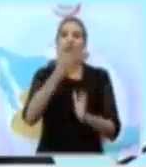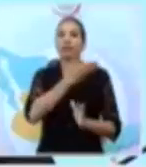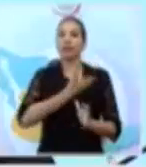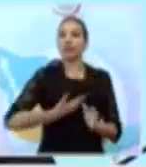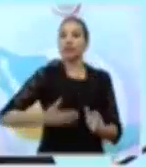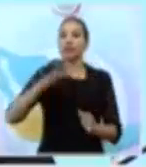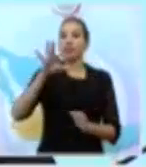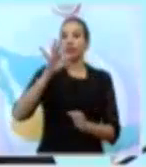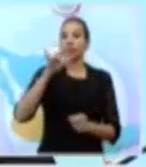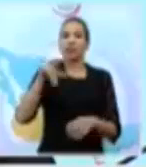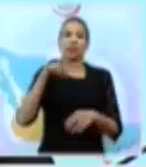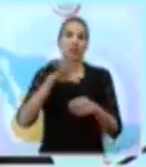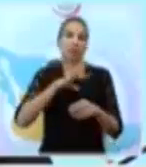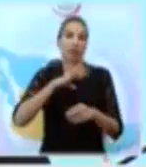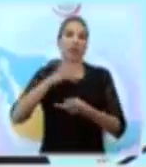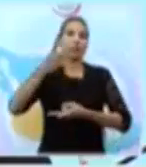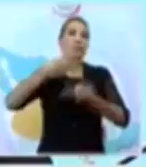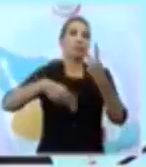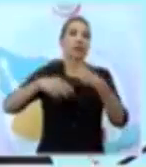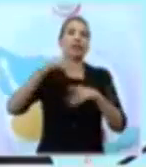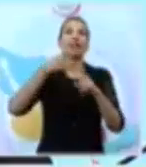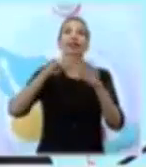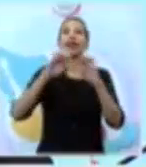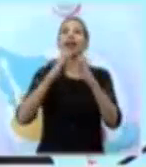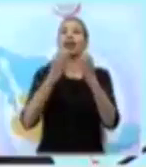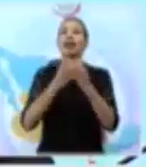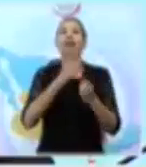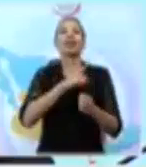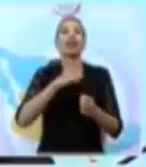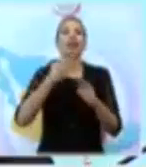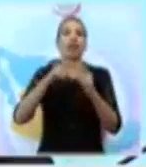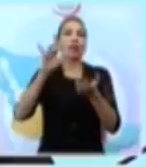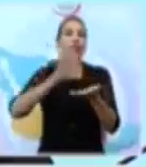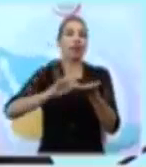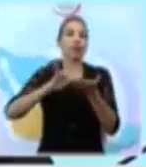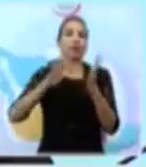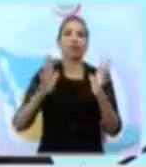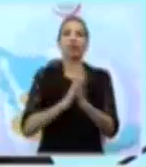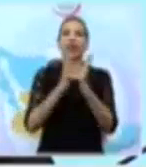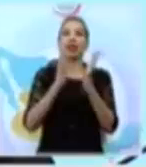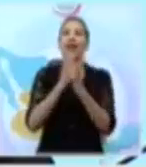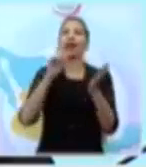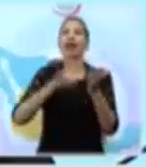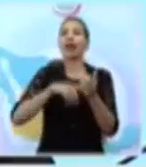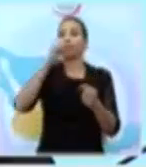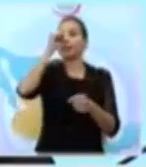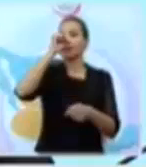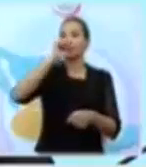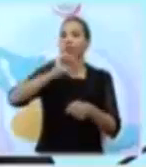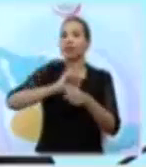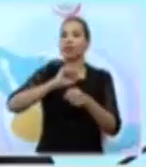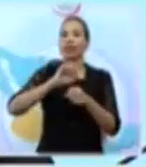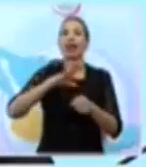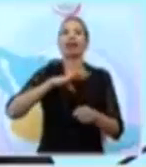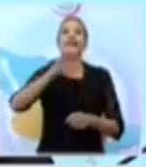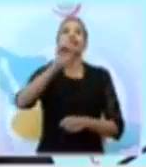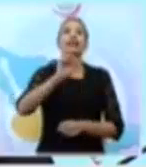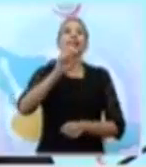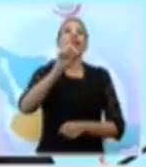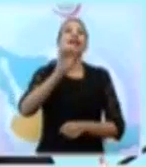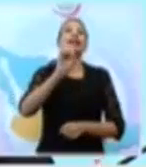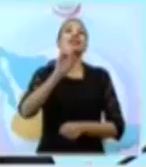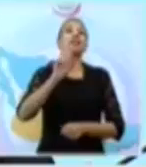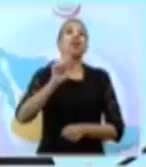Federal. Para este evento hemos recibido la participación de la Secretaría de Desarrollo